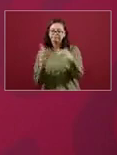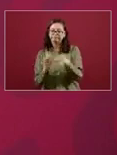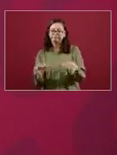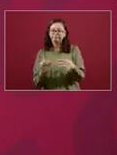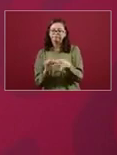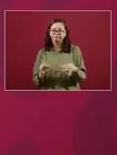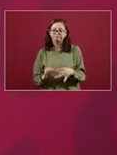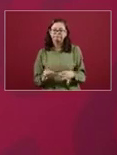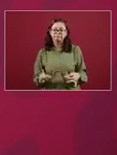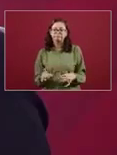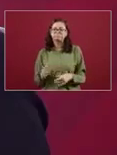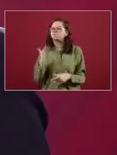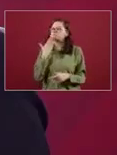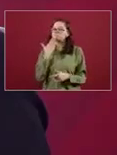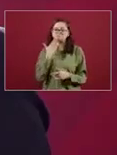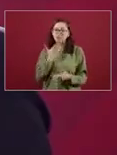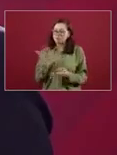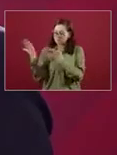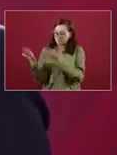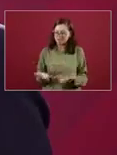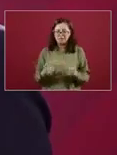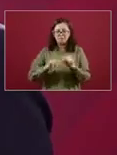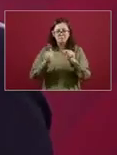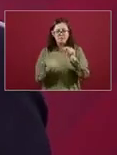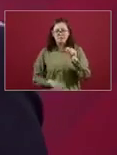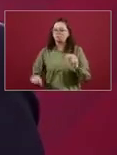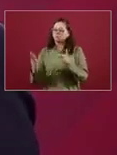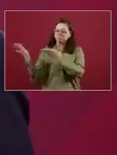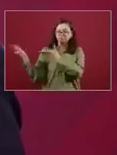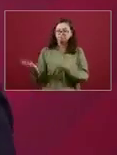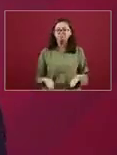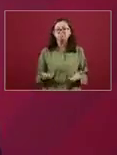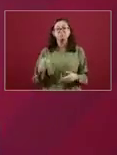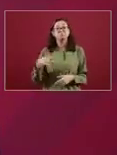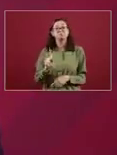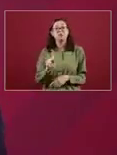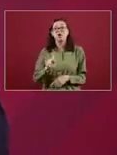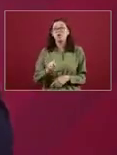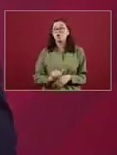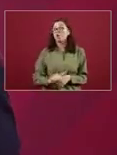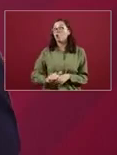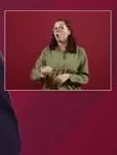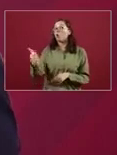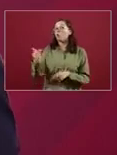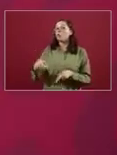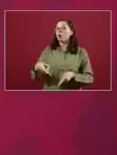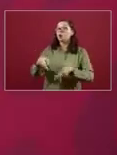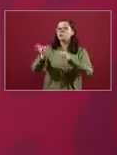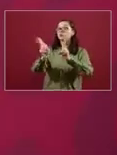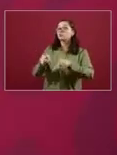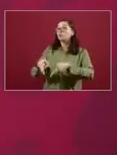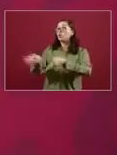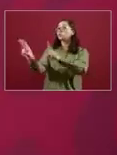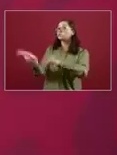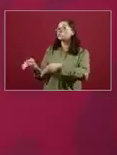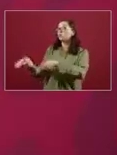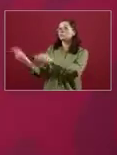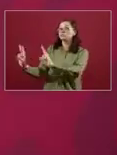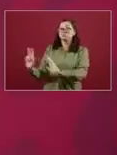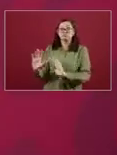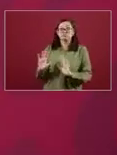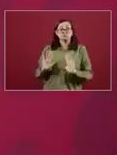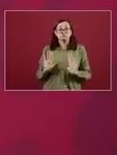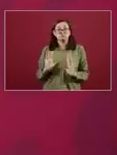y ella es bienvenida en México, pero no nos metemos con lo